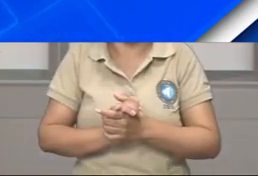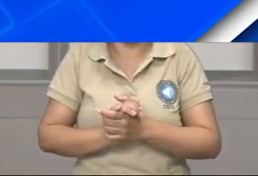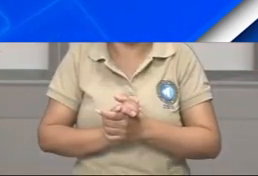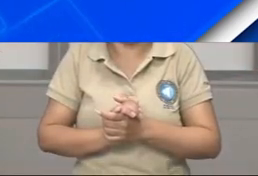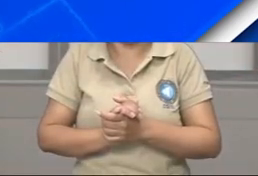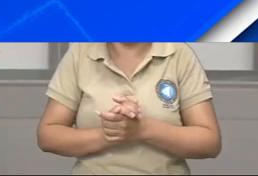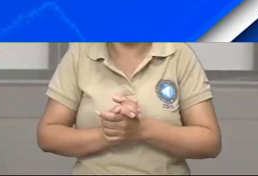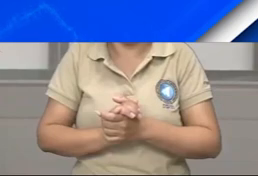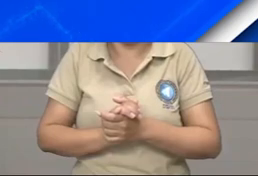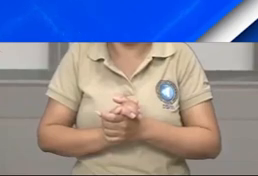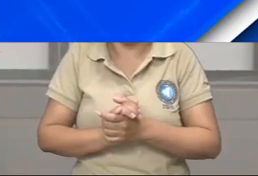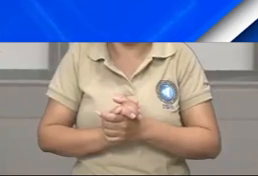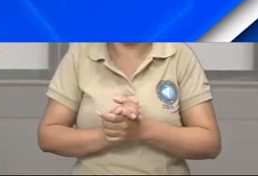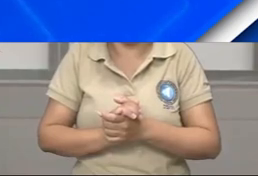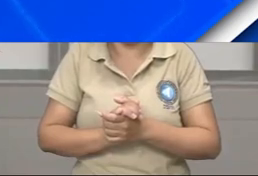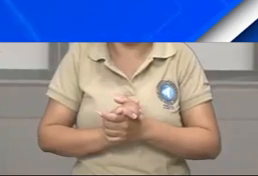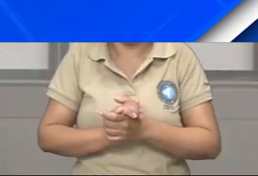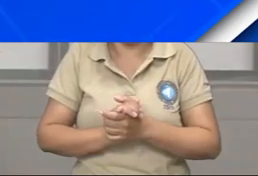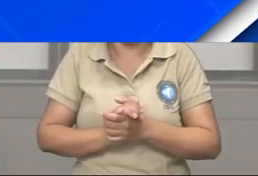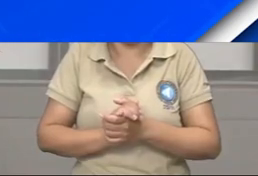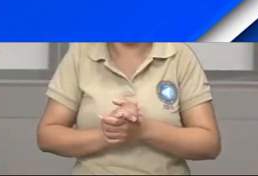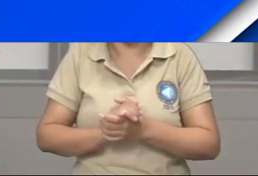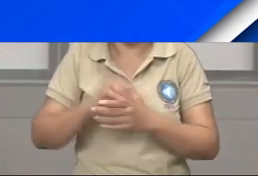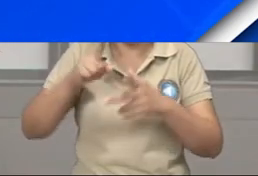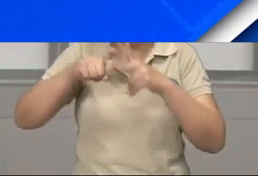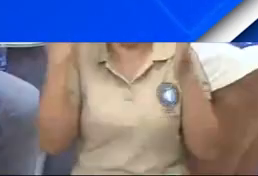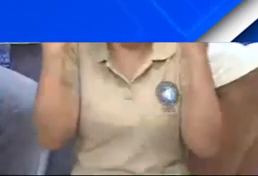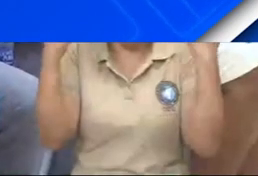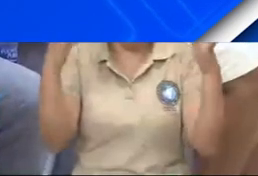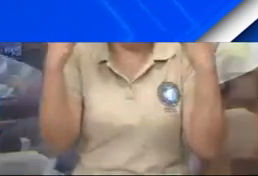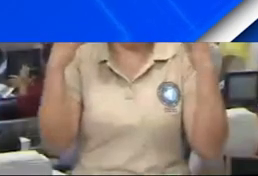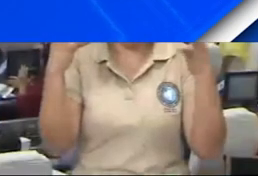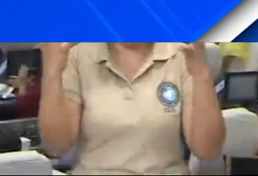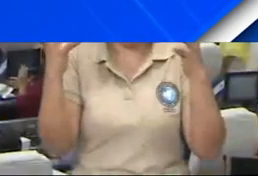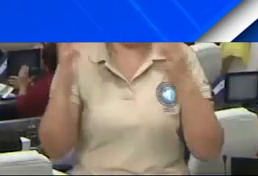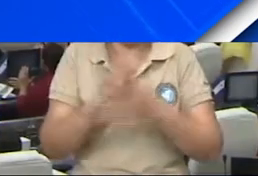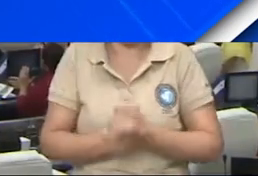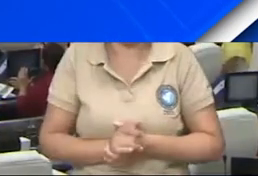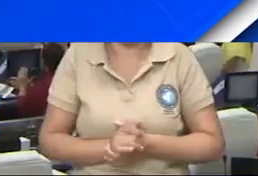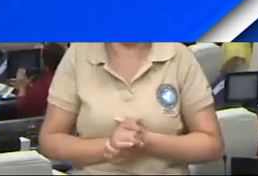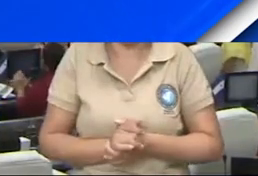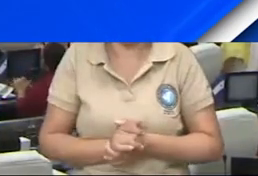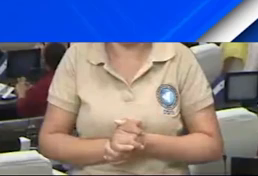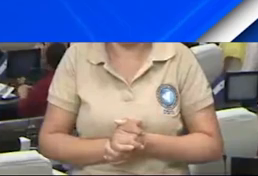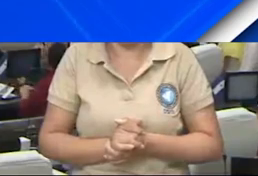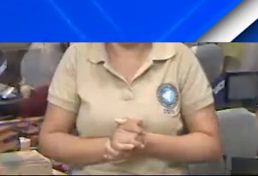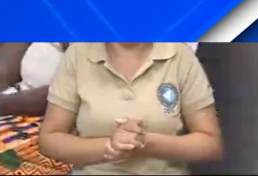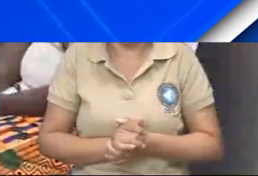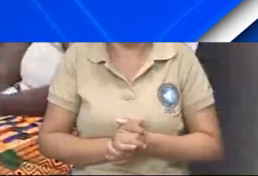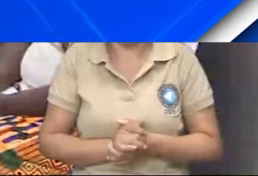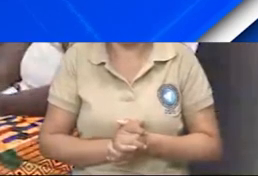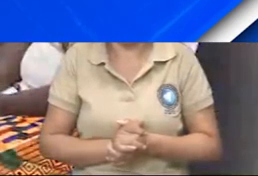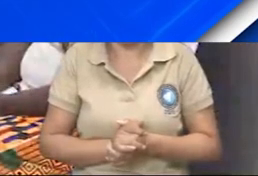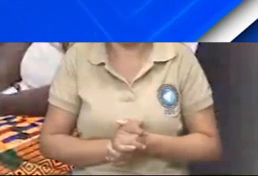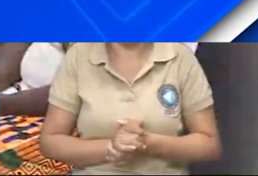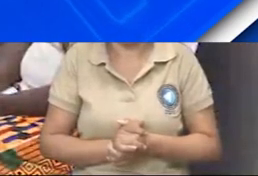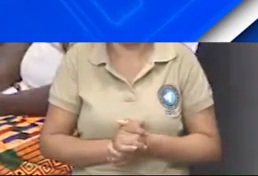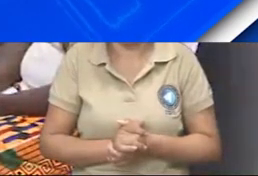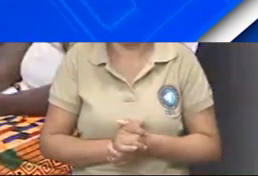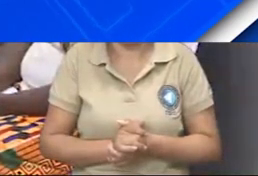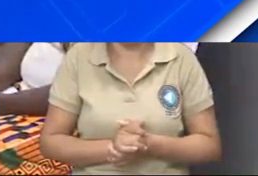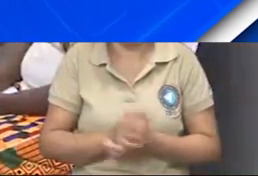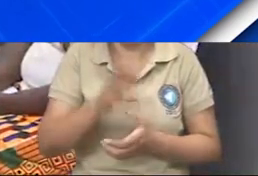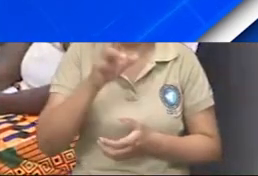fallecido del héroe garífuna Josep Satuyé, en la que participaron representantes de comunidades garífunas